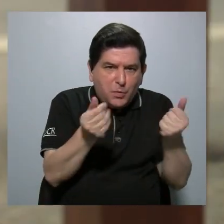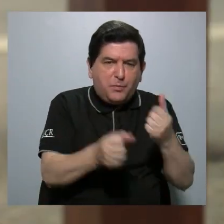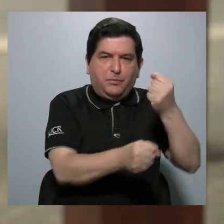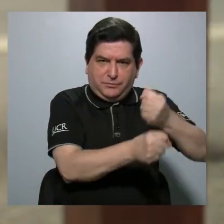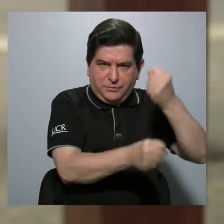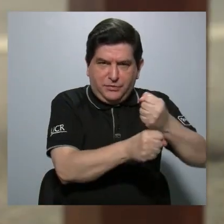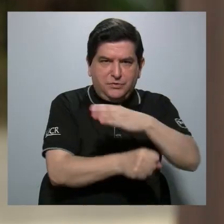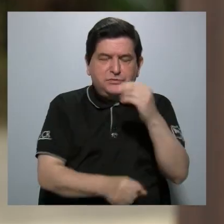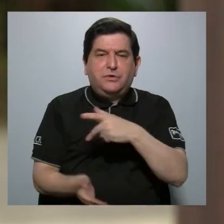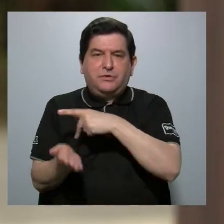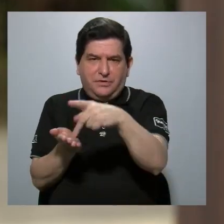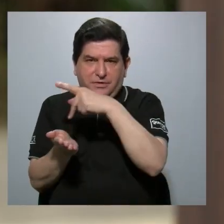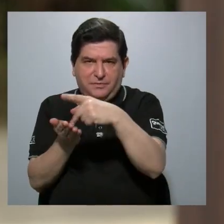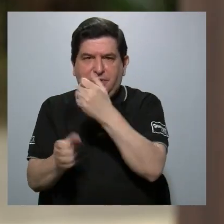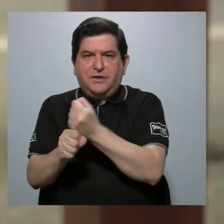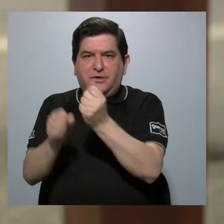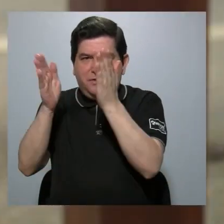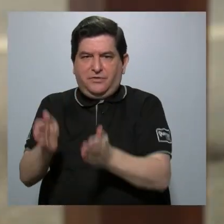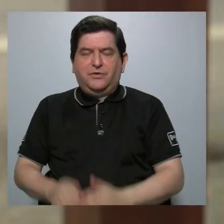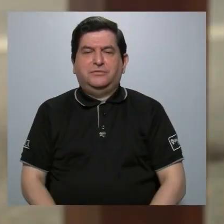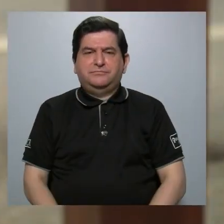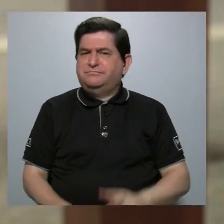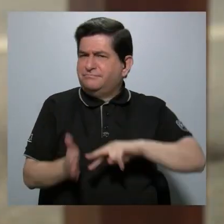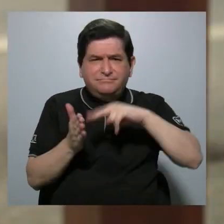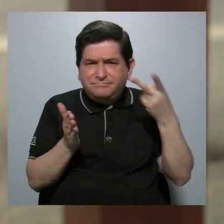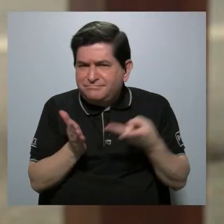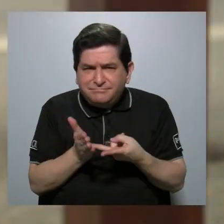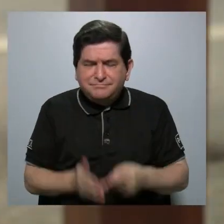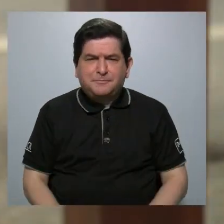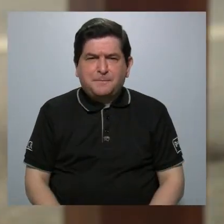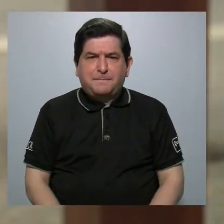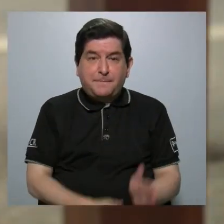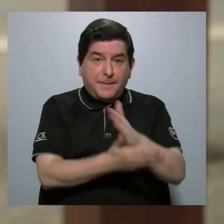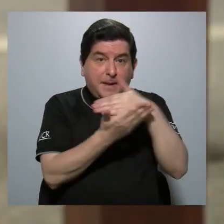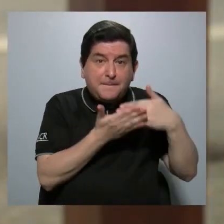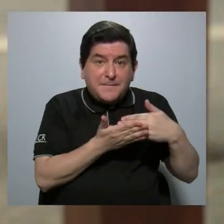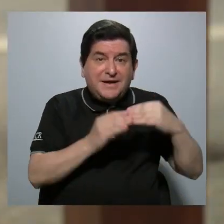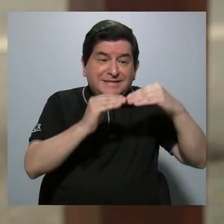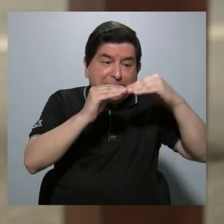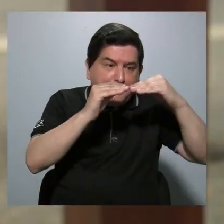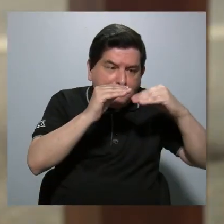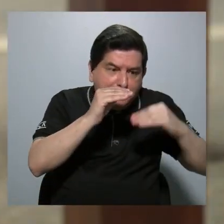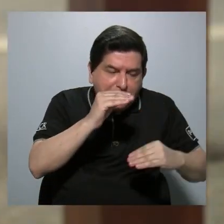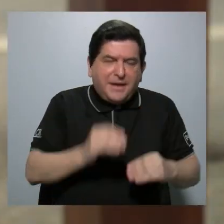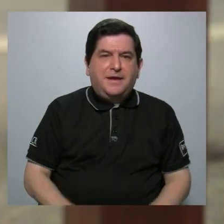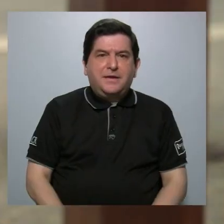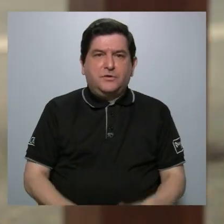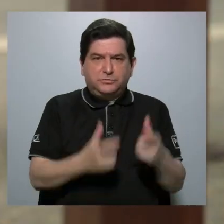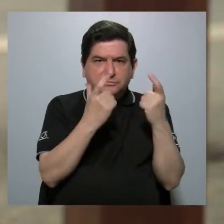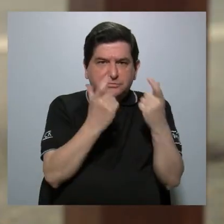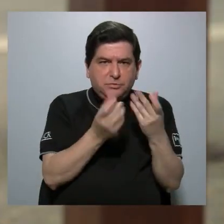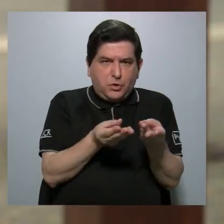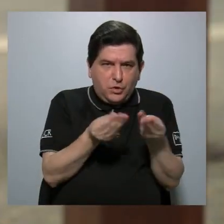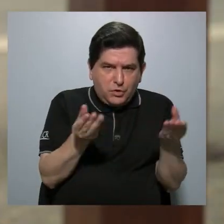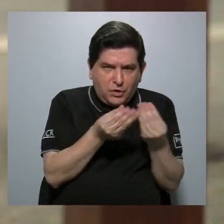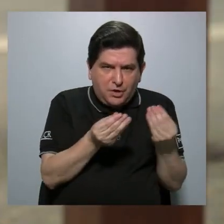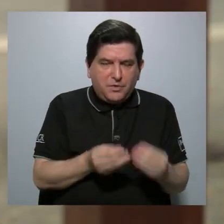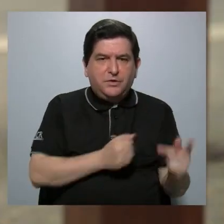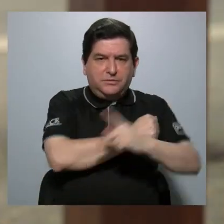los salarios. En otras palabras, una porción cada vez menor de la riqueza generada en el